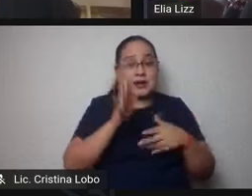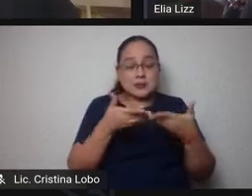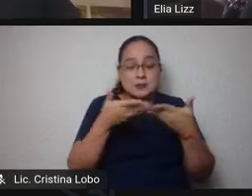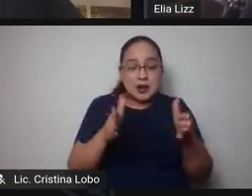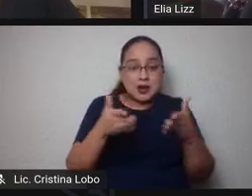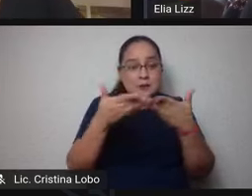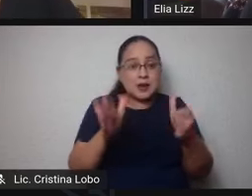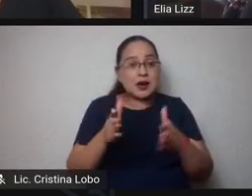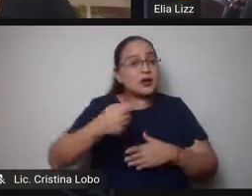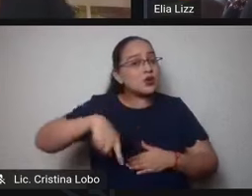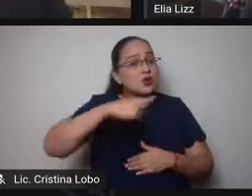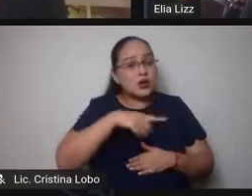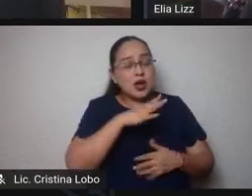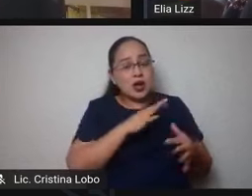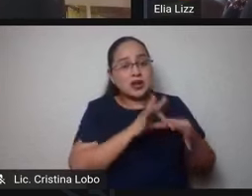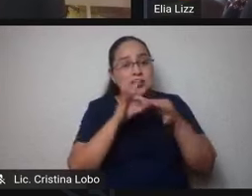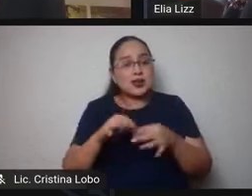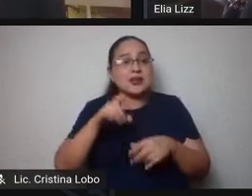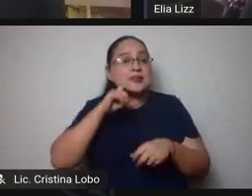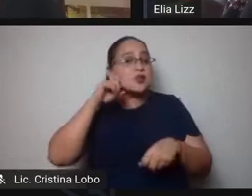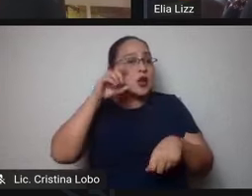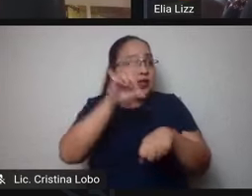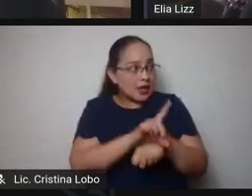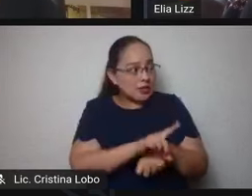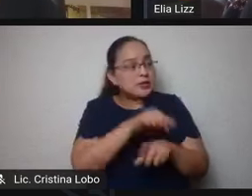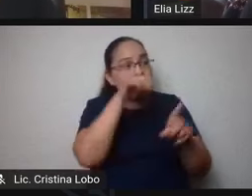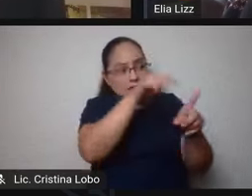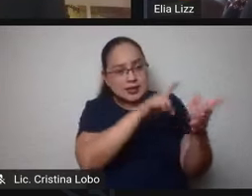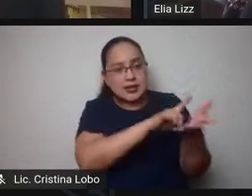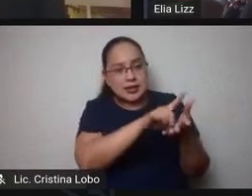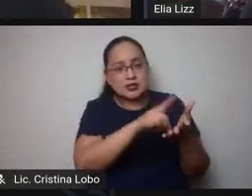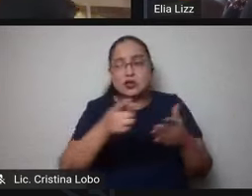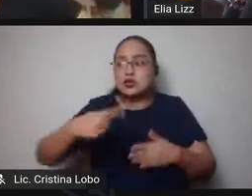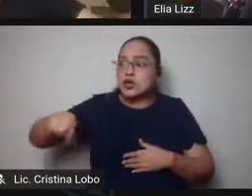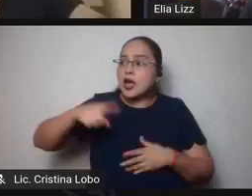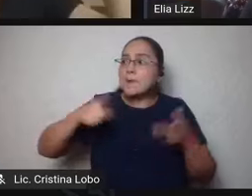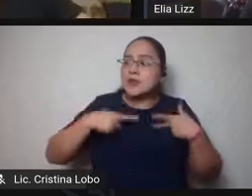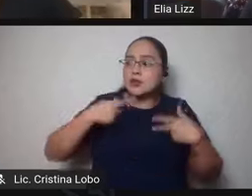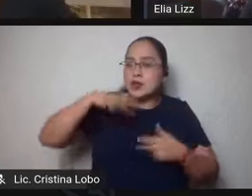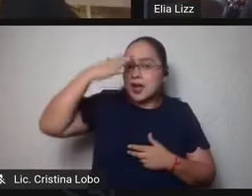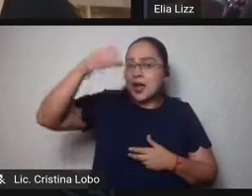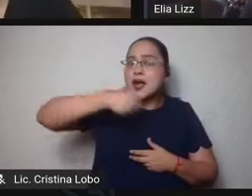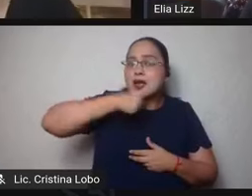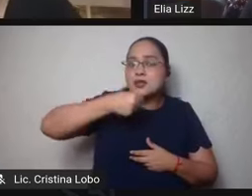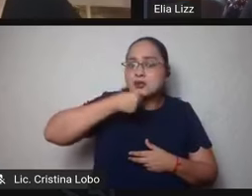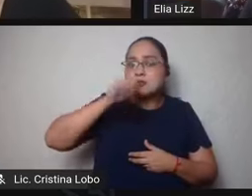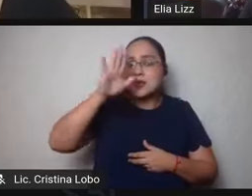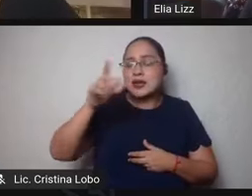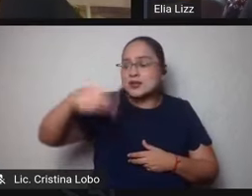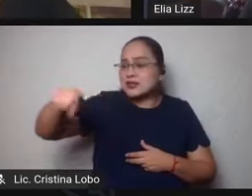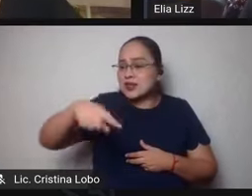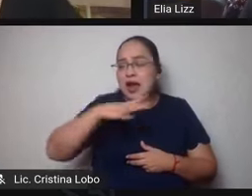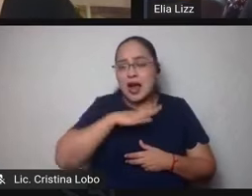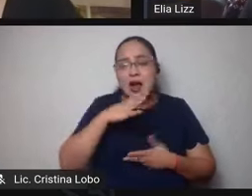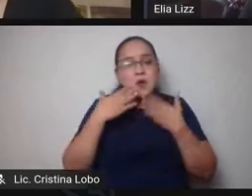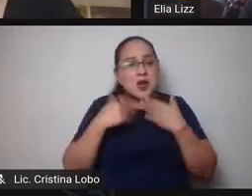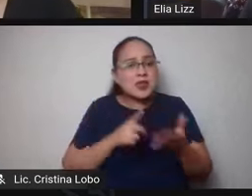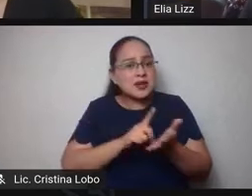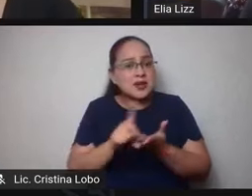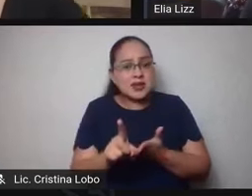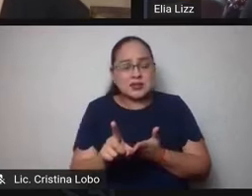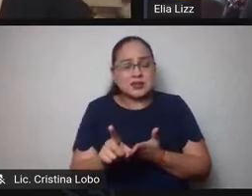de ejercer su sexualidad, de tener ese derecho, y bueno, las personas adultas mayores pareciera que pierden ese derecho, esa